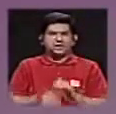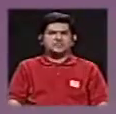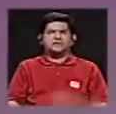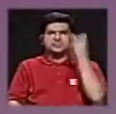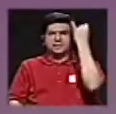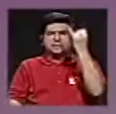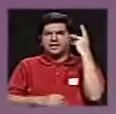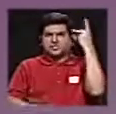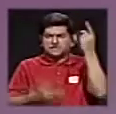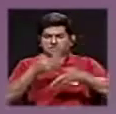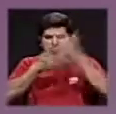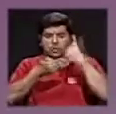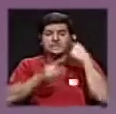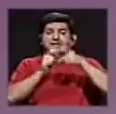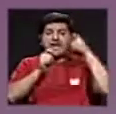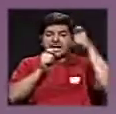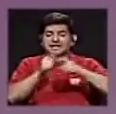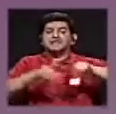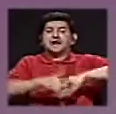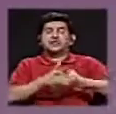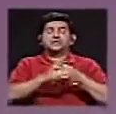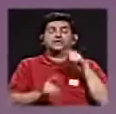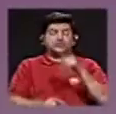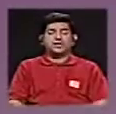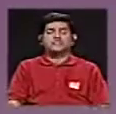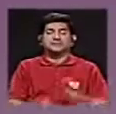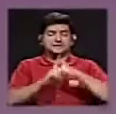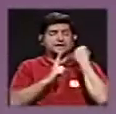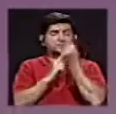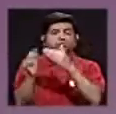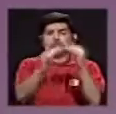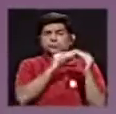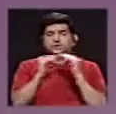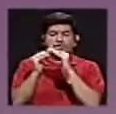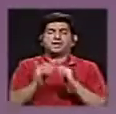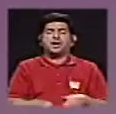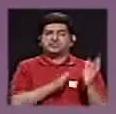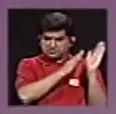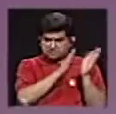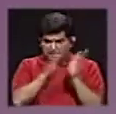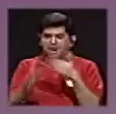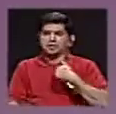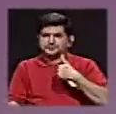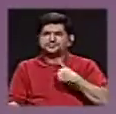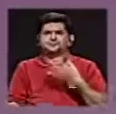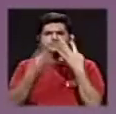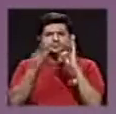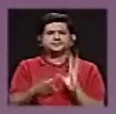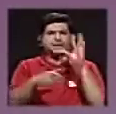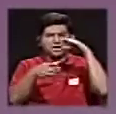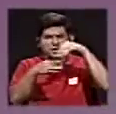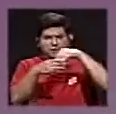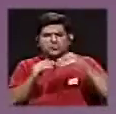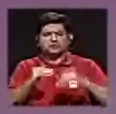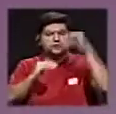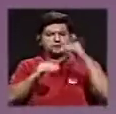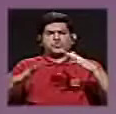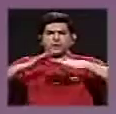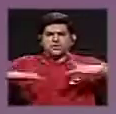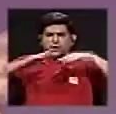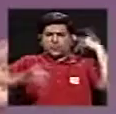políticas anteriores y que nacían precisamente de esa sociedad civil organizada que buscaba mayor incorporación en la arena política